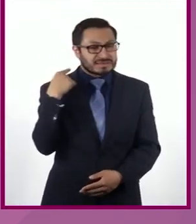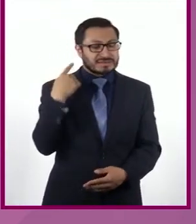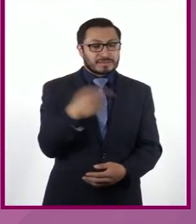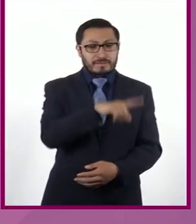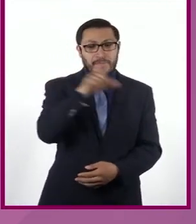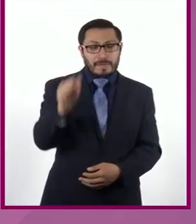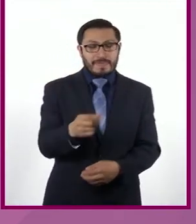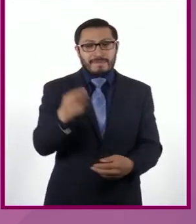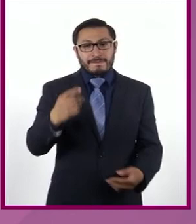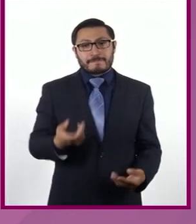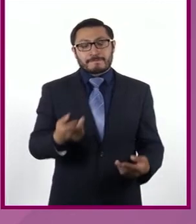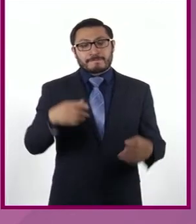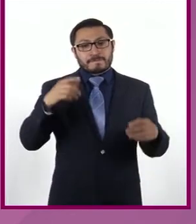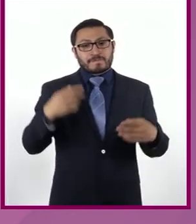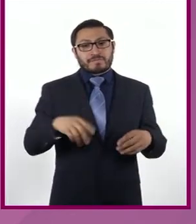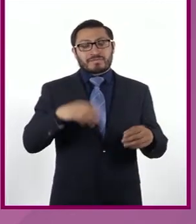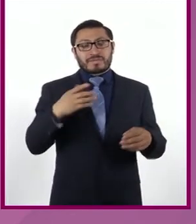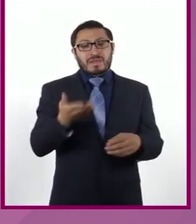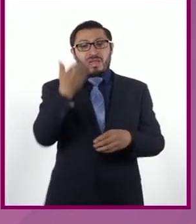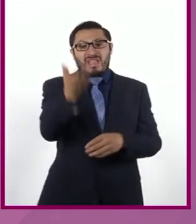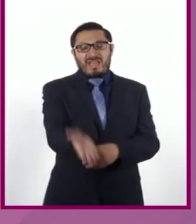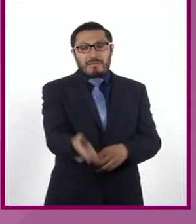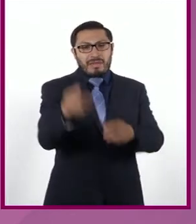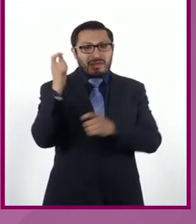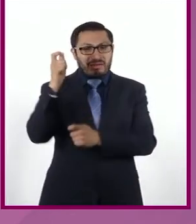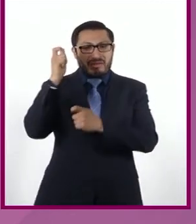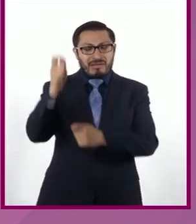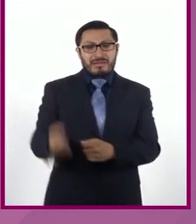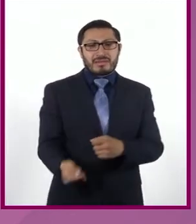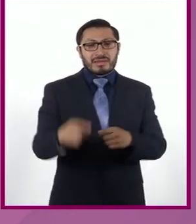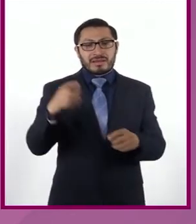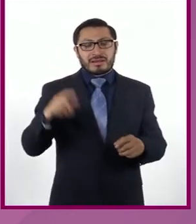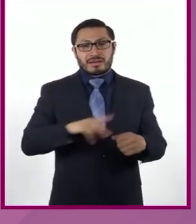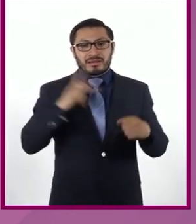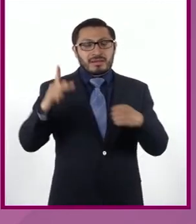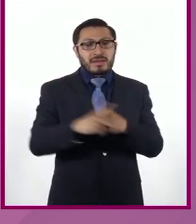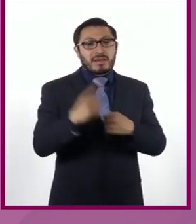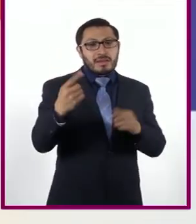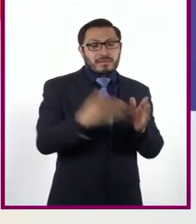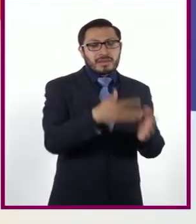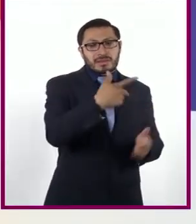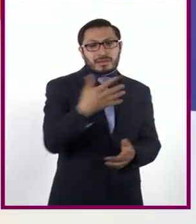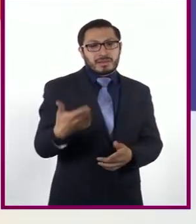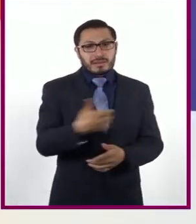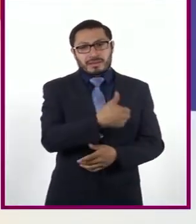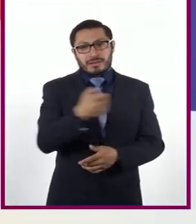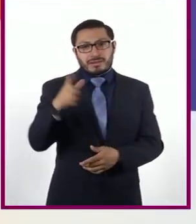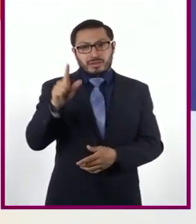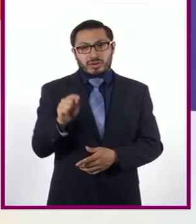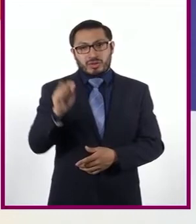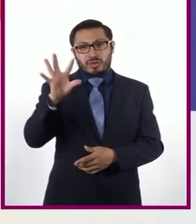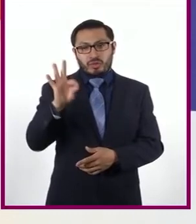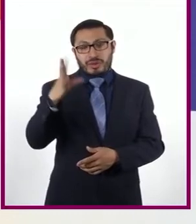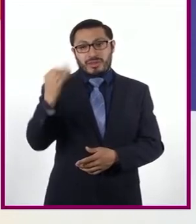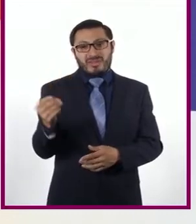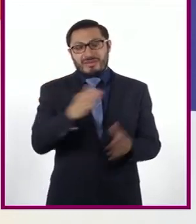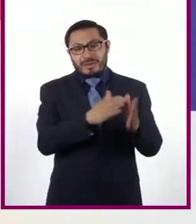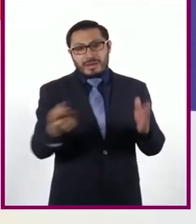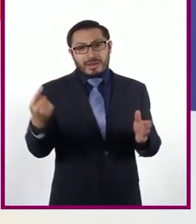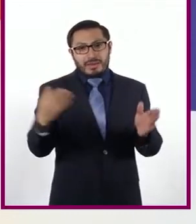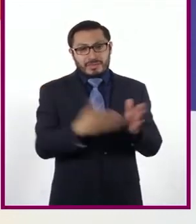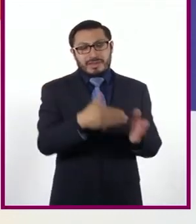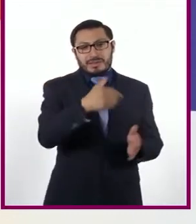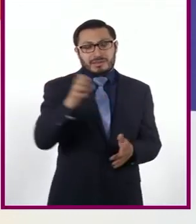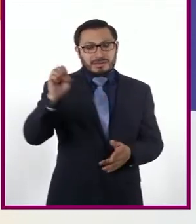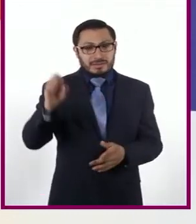una república que duró de 1649 a 1660. Con esto se buscó lograr un